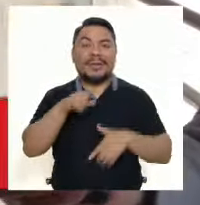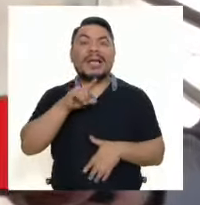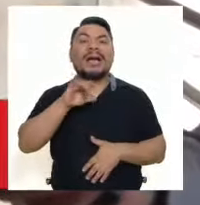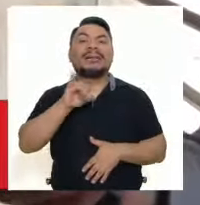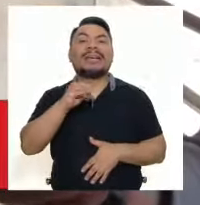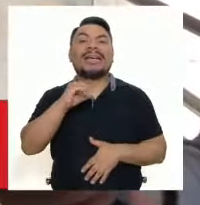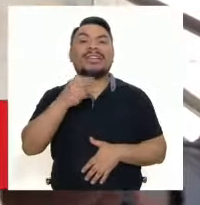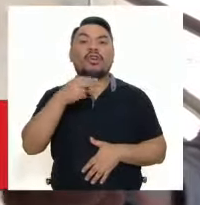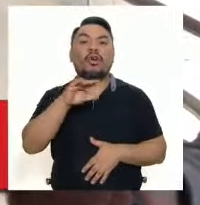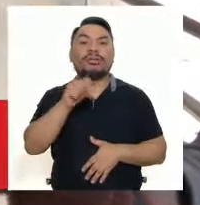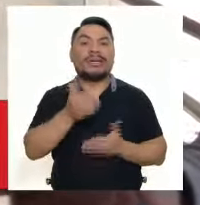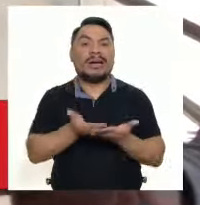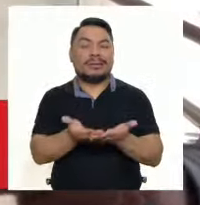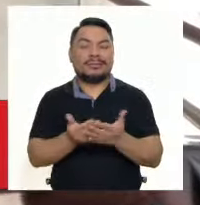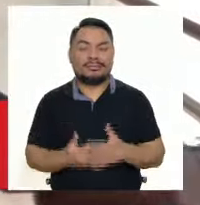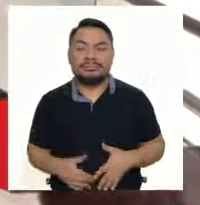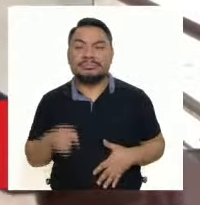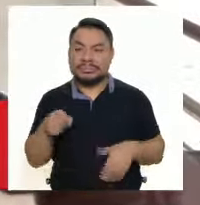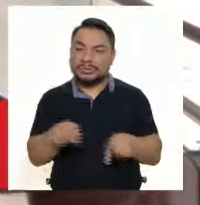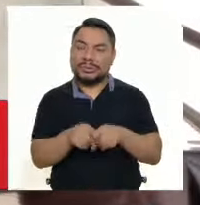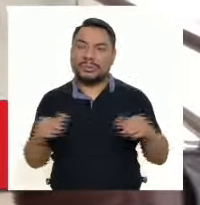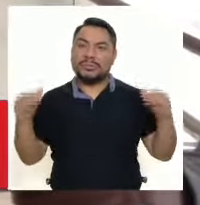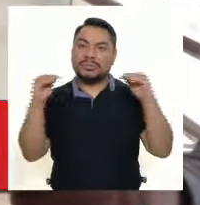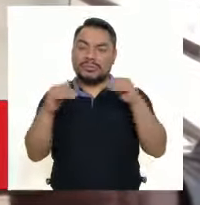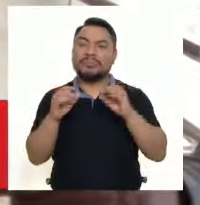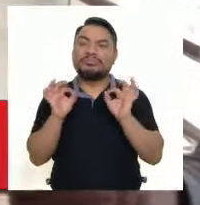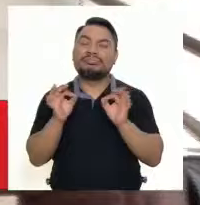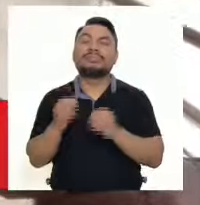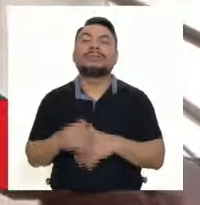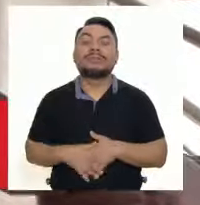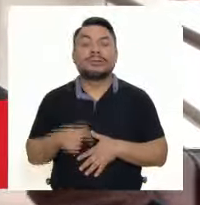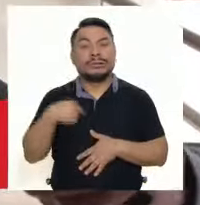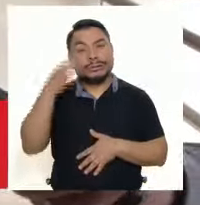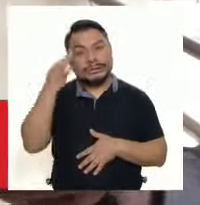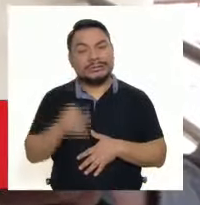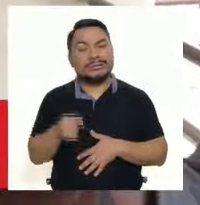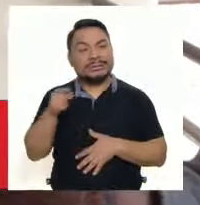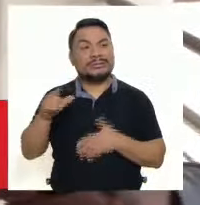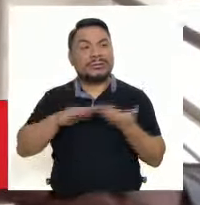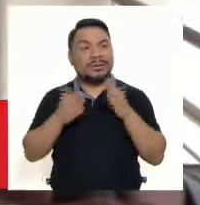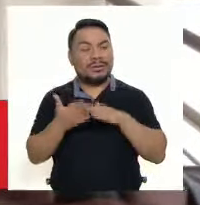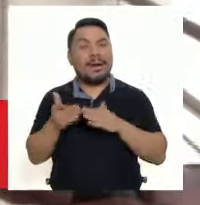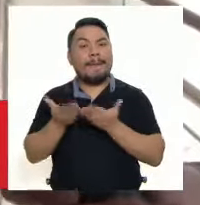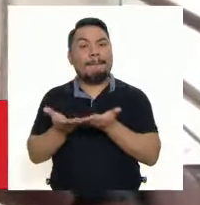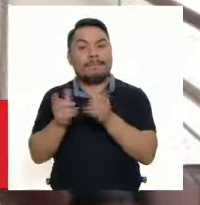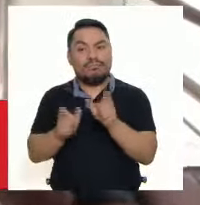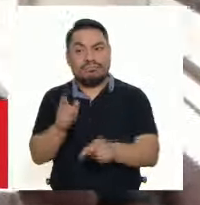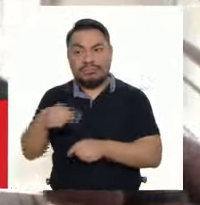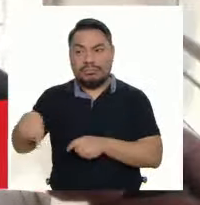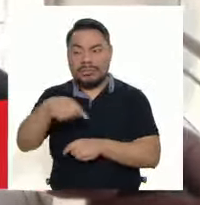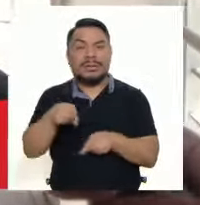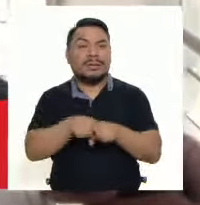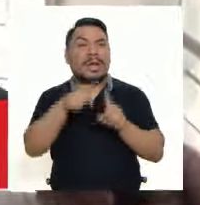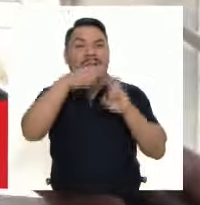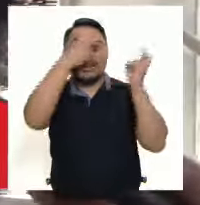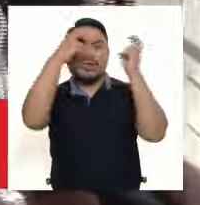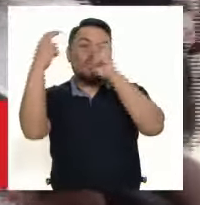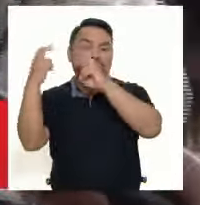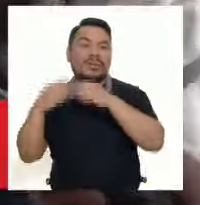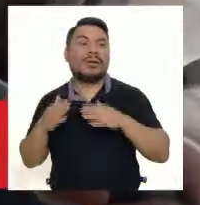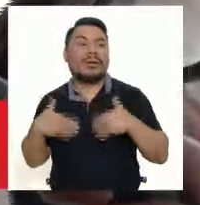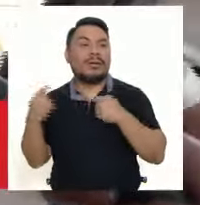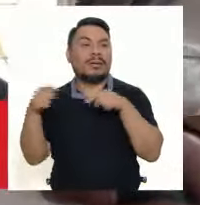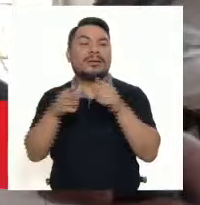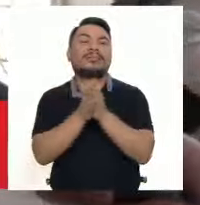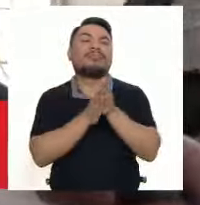al nivel de lo que los grandes centros turísticos esperan. Yo estoy seguro que no solamente la comunidad pucallpina, sino que además todos los turistas van a